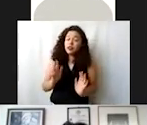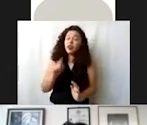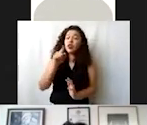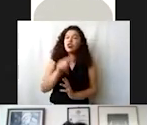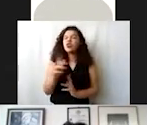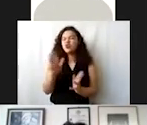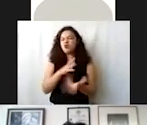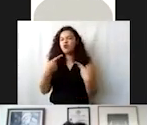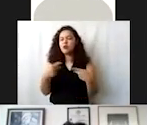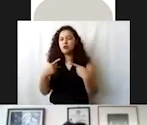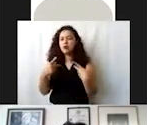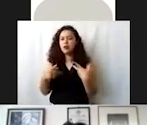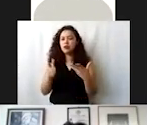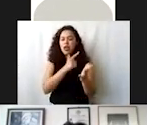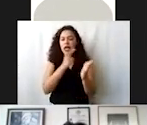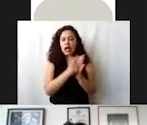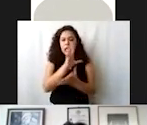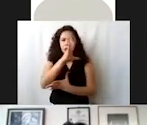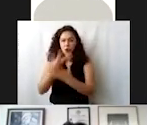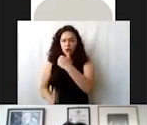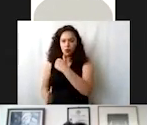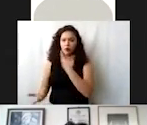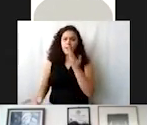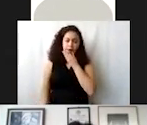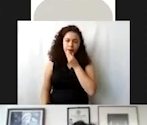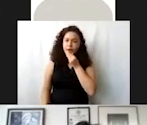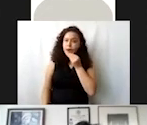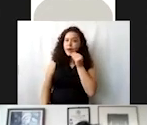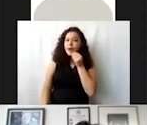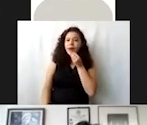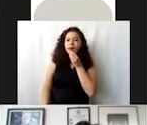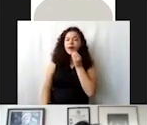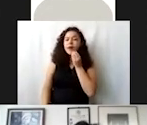delincuente, ¿no? Prófugo. ¿Sí? Fíjense,